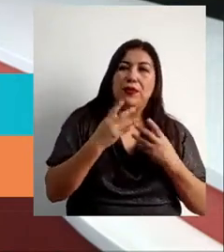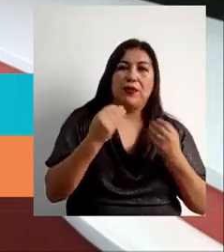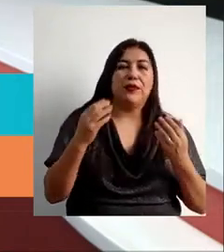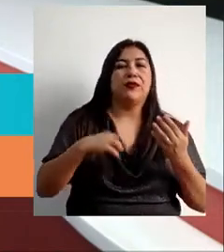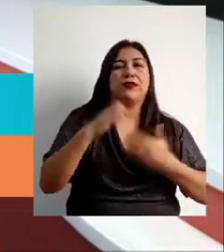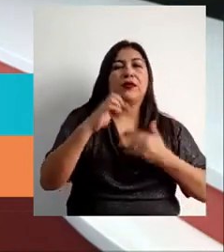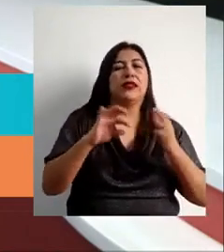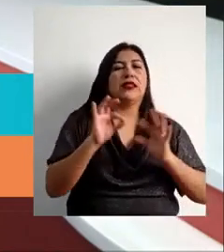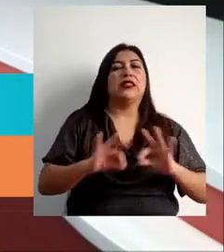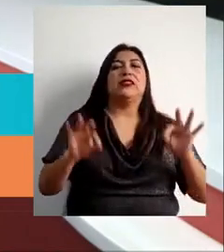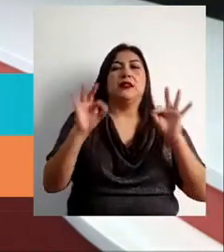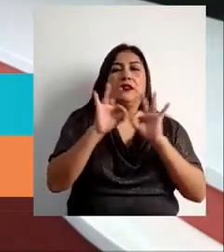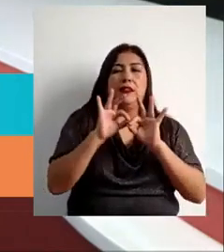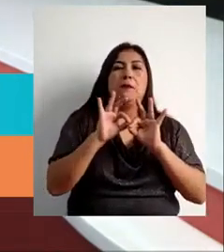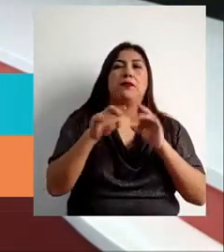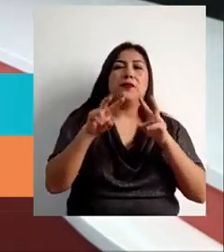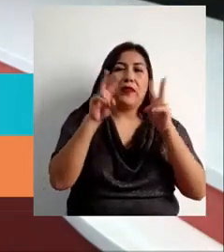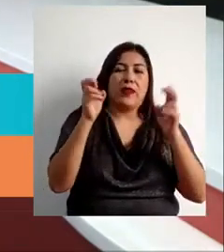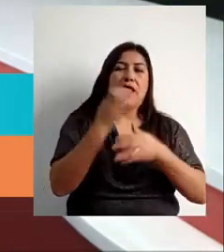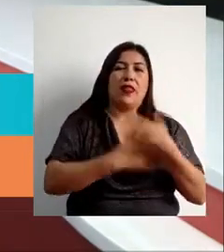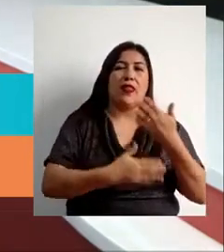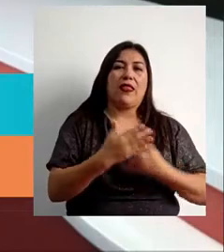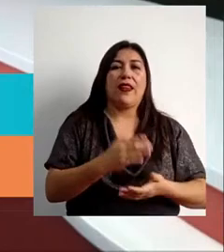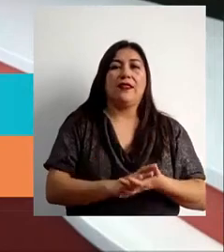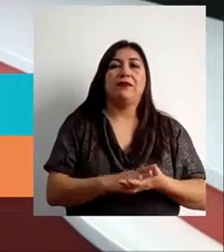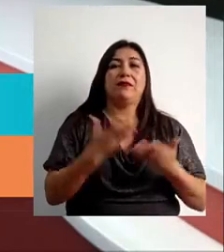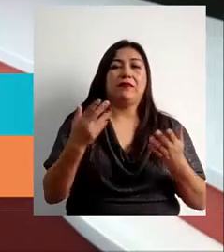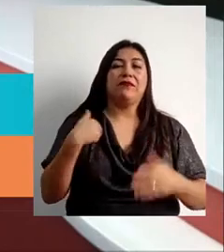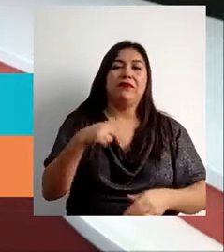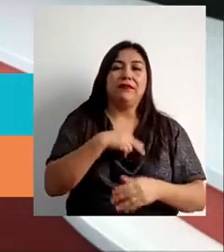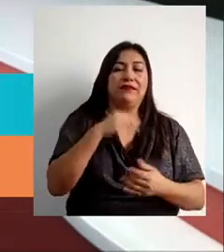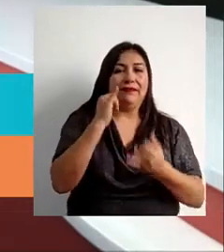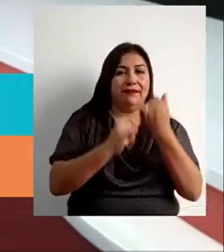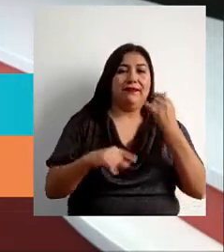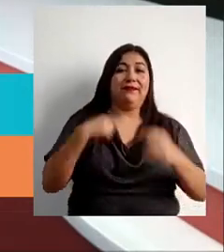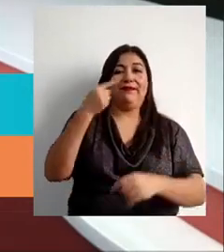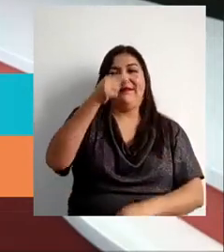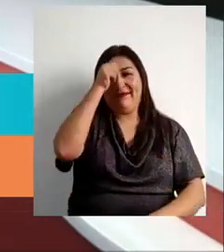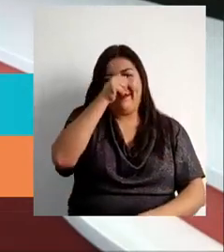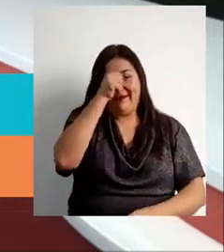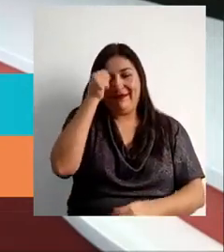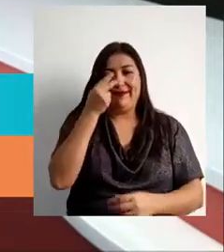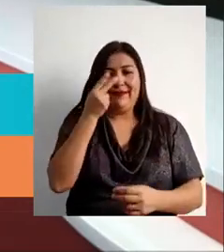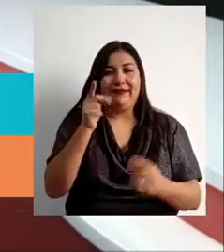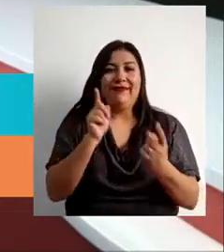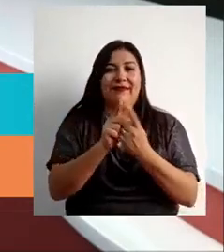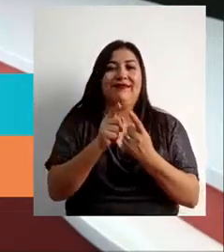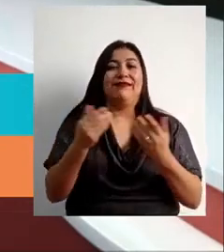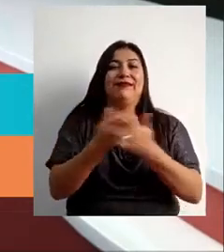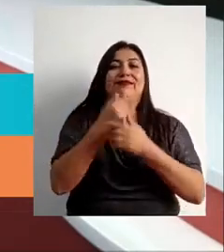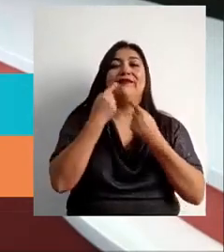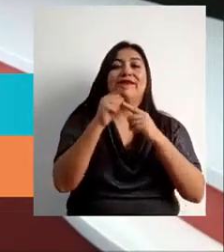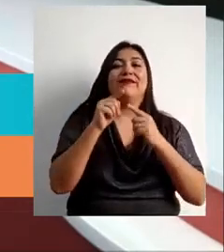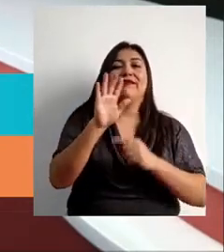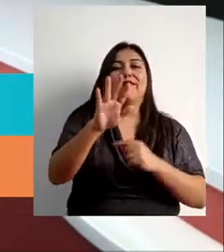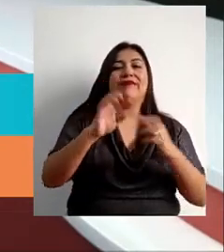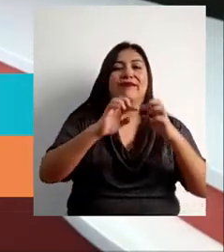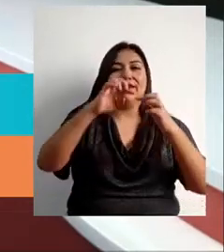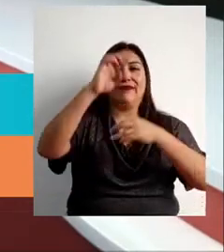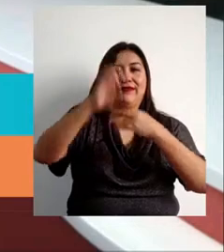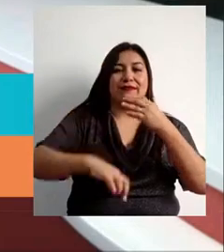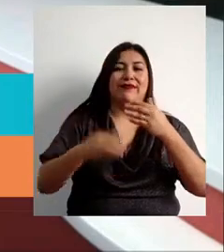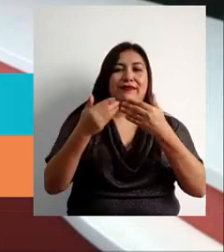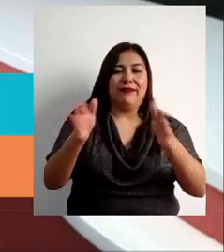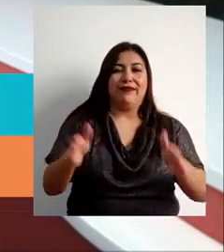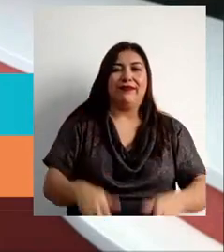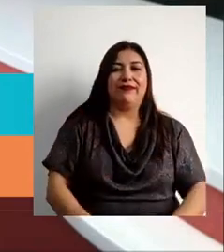muy importantes en la temática de discapacidad. Con nosotros, hasta el próximo domingo, en una nueva edición de su programa